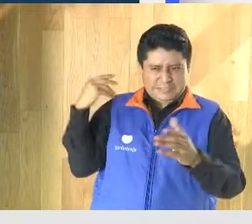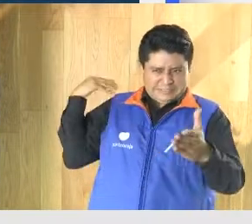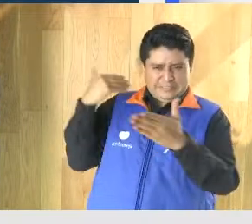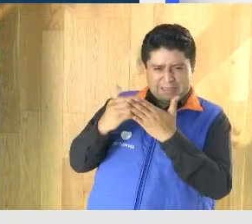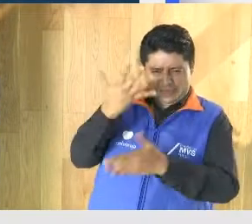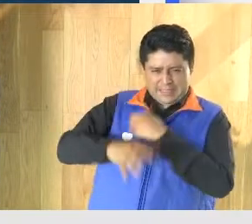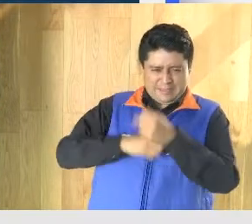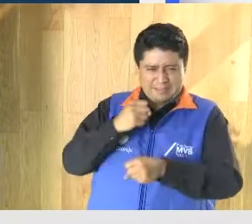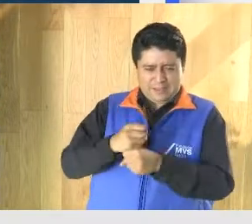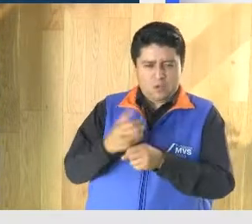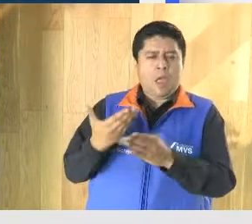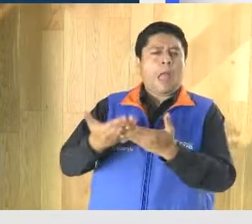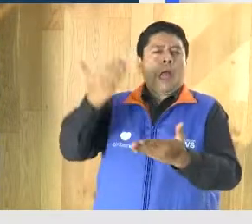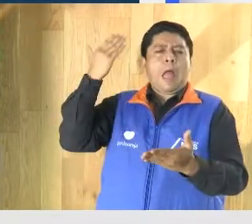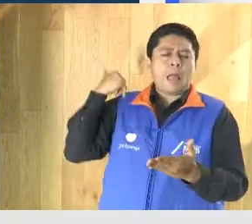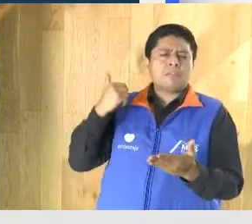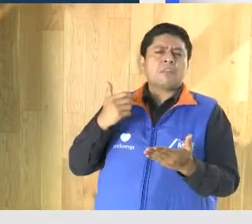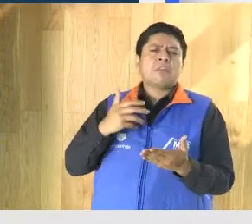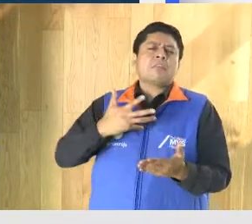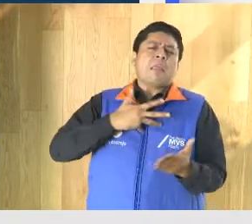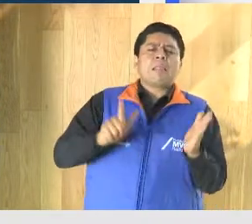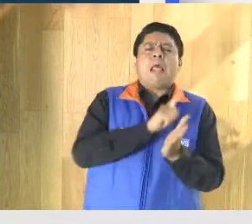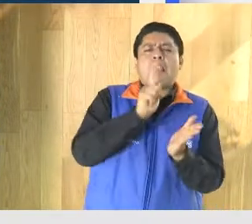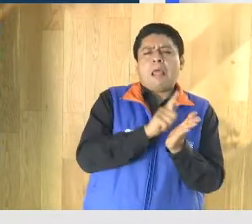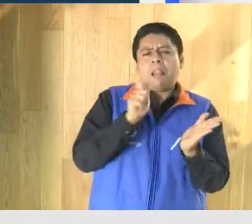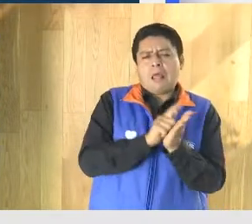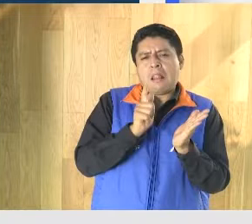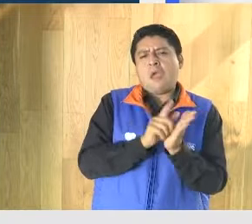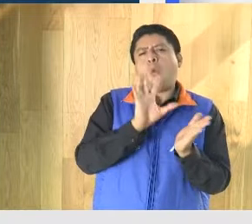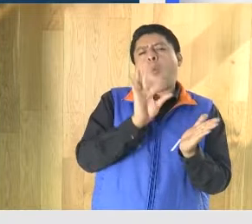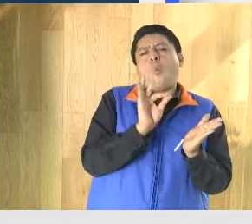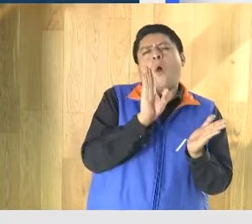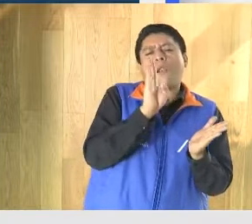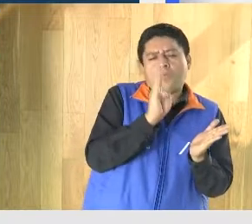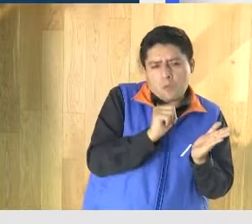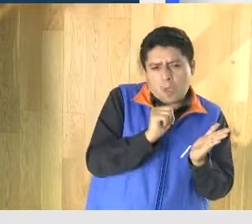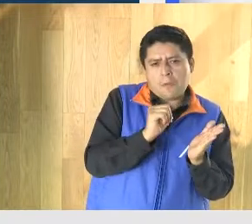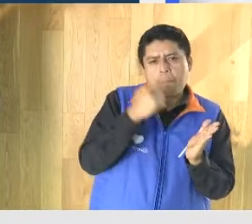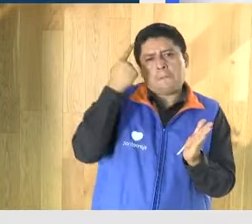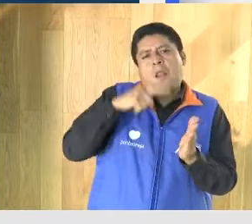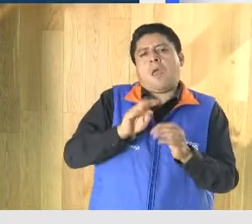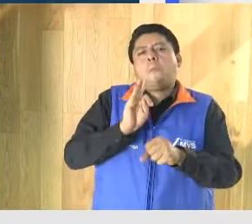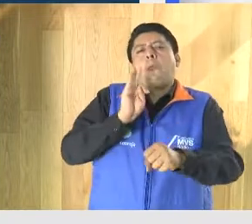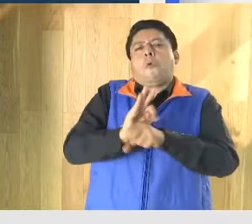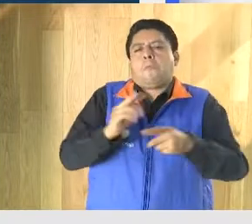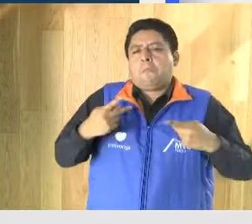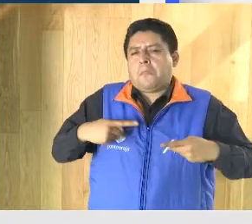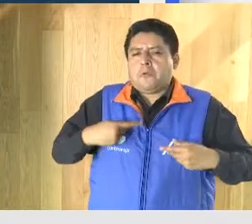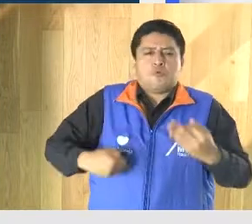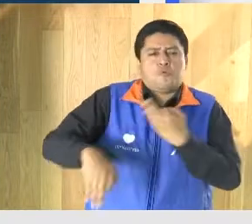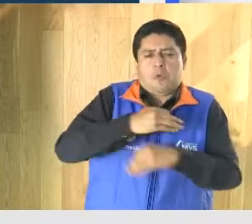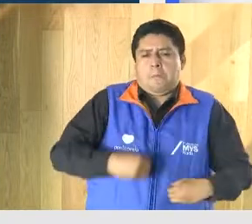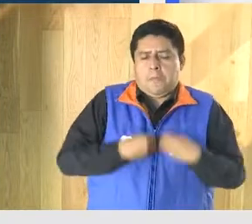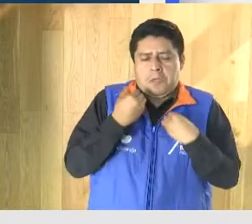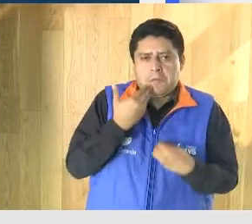políticas públicas que impactaban a la sostenibilidad a 206. Concretamente, nosotros en Europa estamos viviendo una revolución